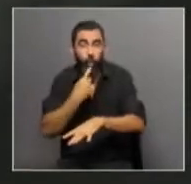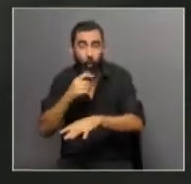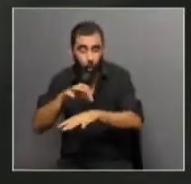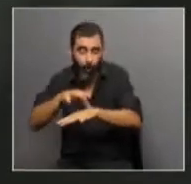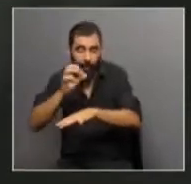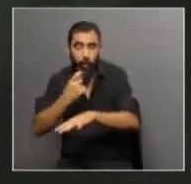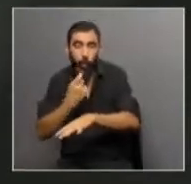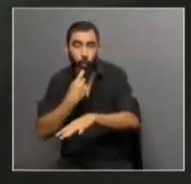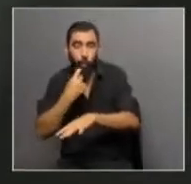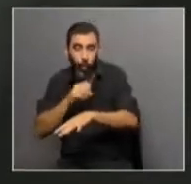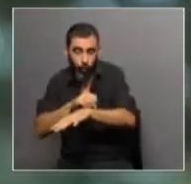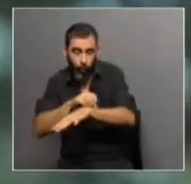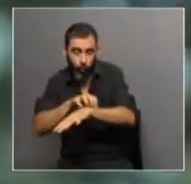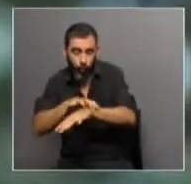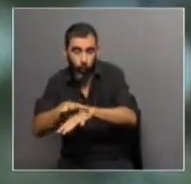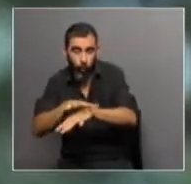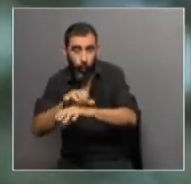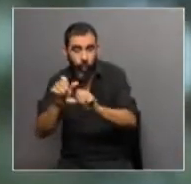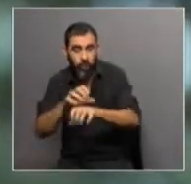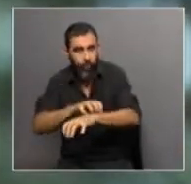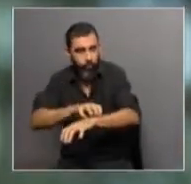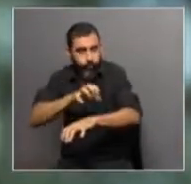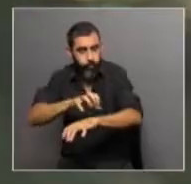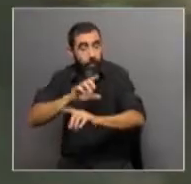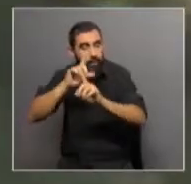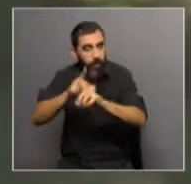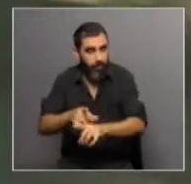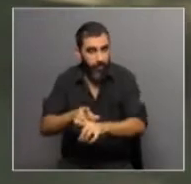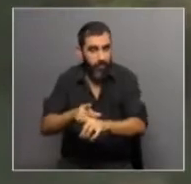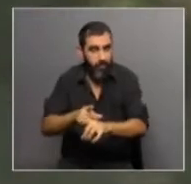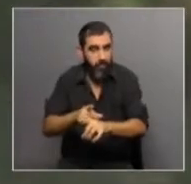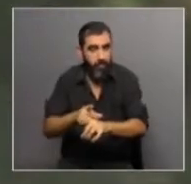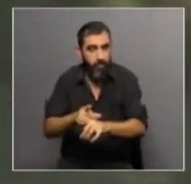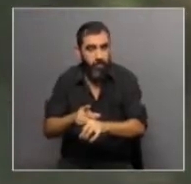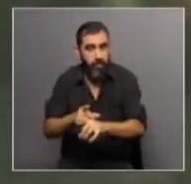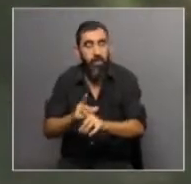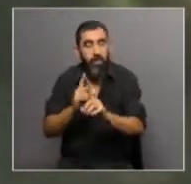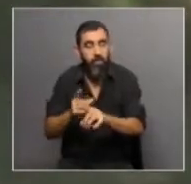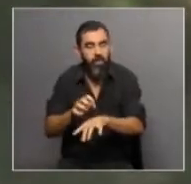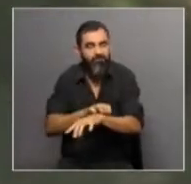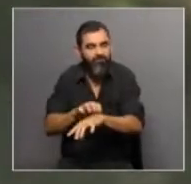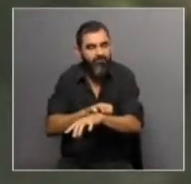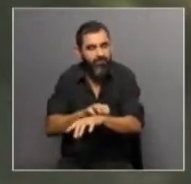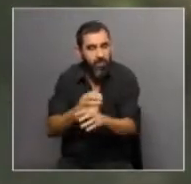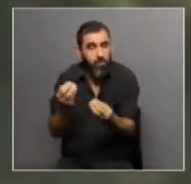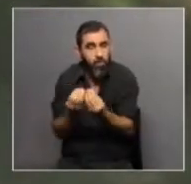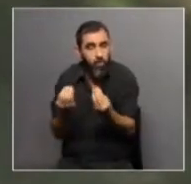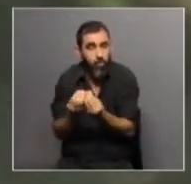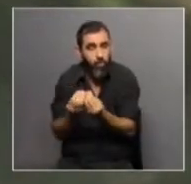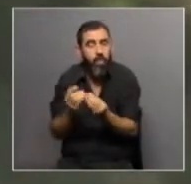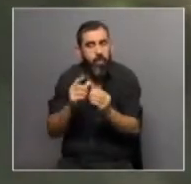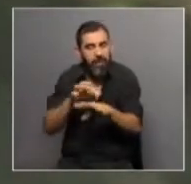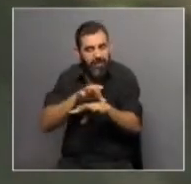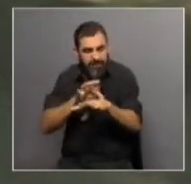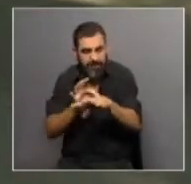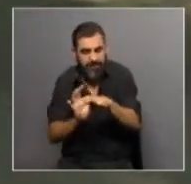enrojecimiento, de edema, es decir, hinchazón, con muy intenso prurito, a menudo con